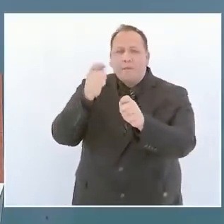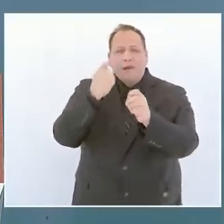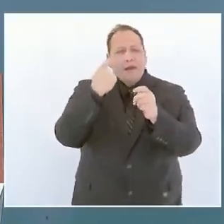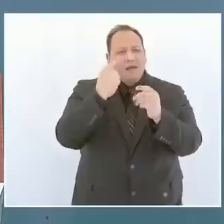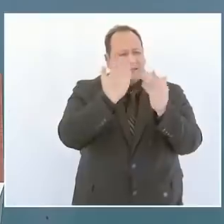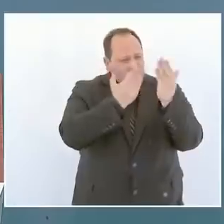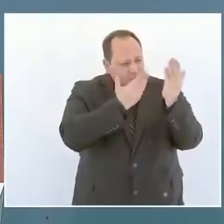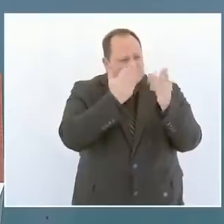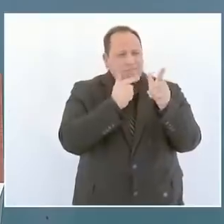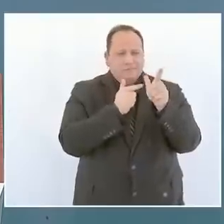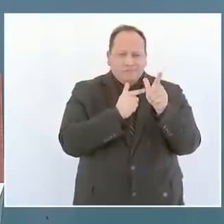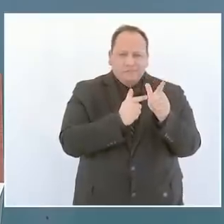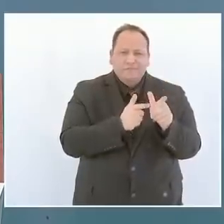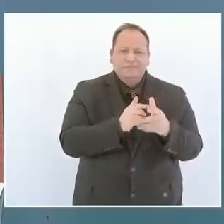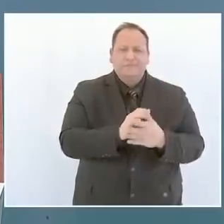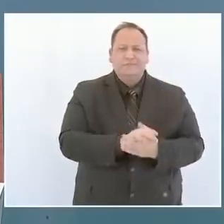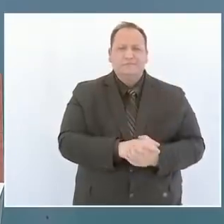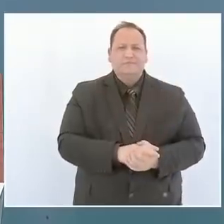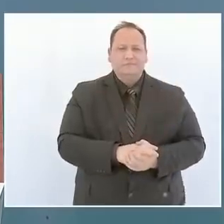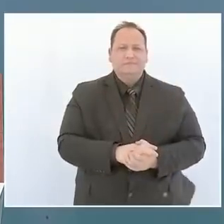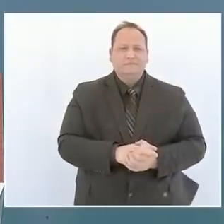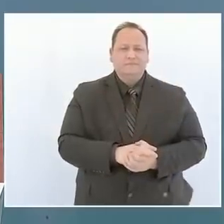estudiar.